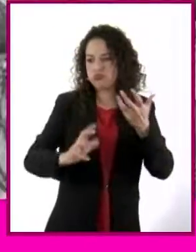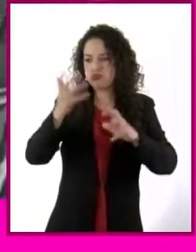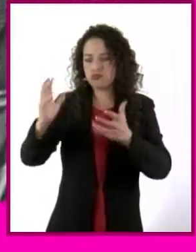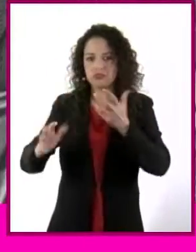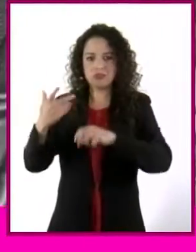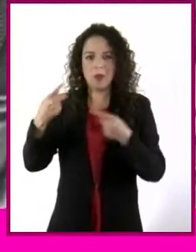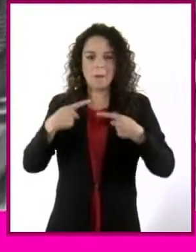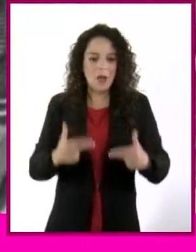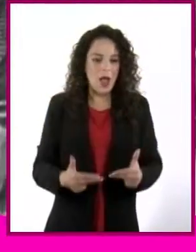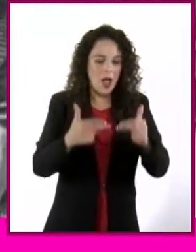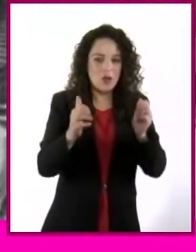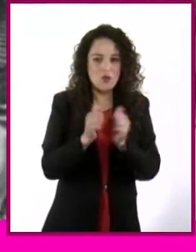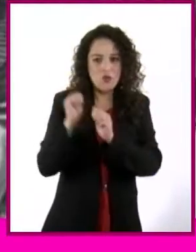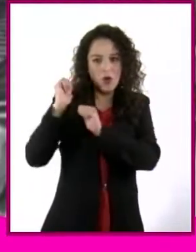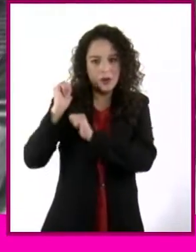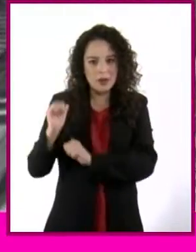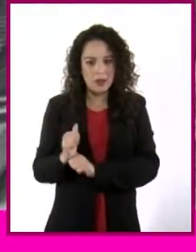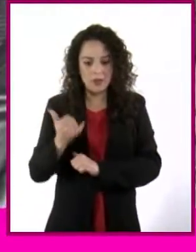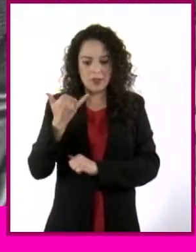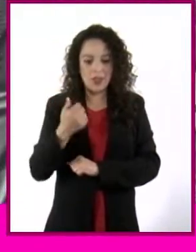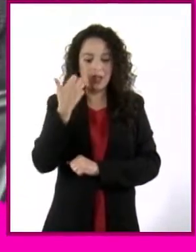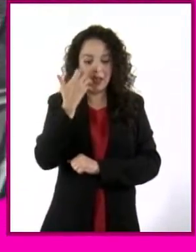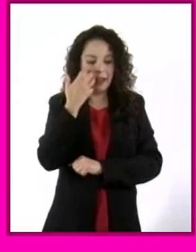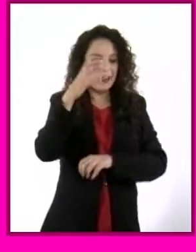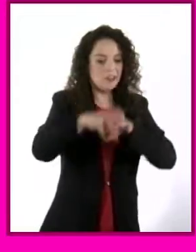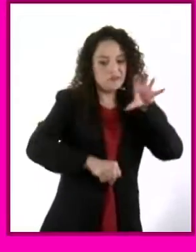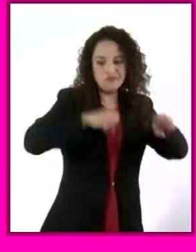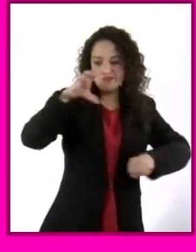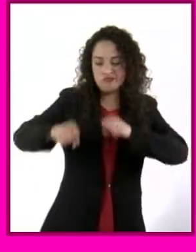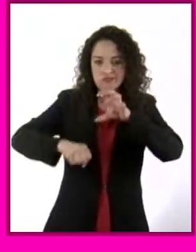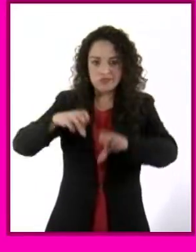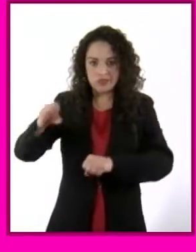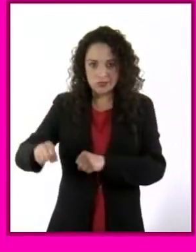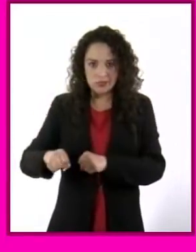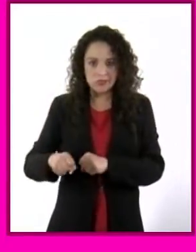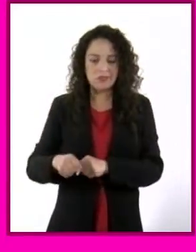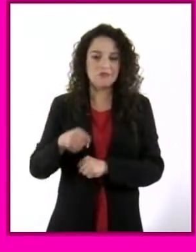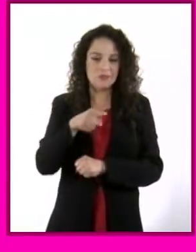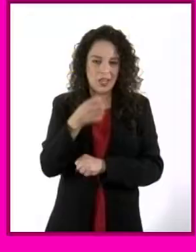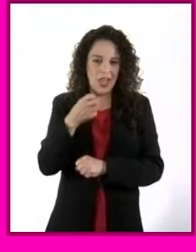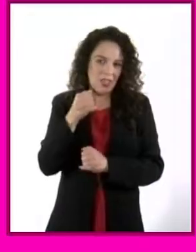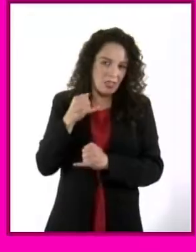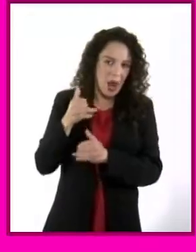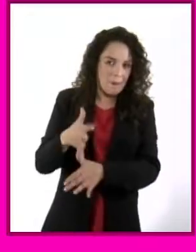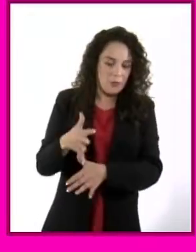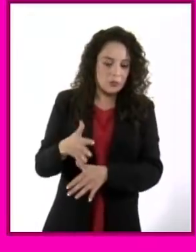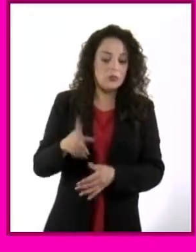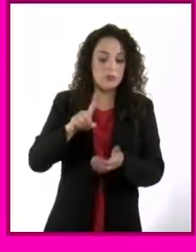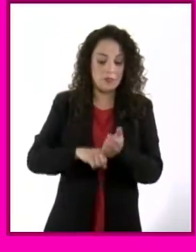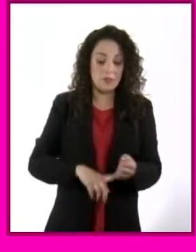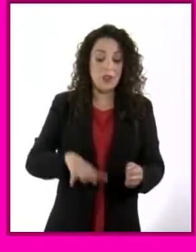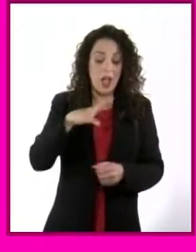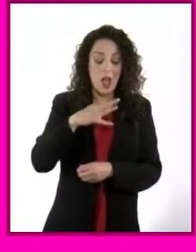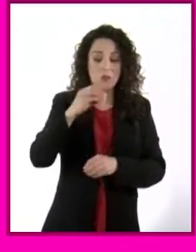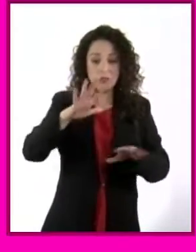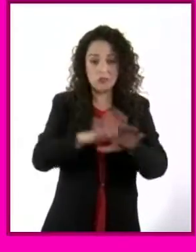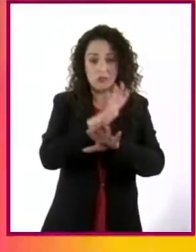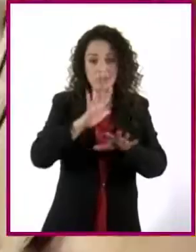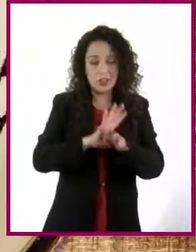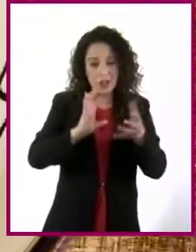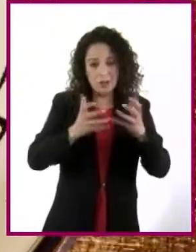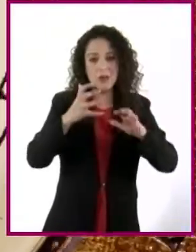autoridades, además de monopolios y prácticas desleales, el virreinato sufrió varias convulsiones y